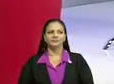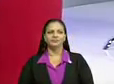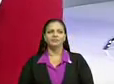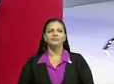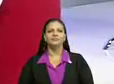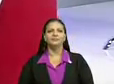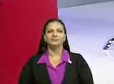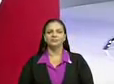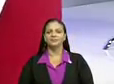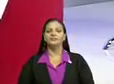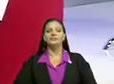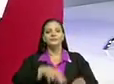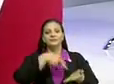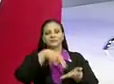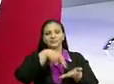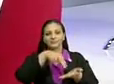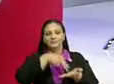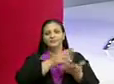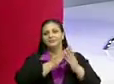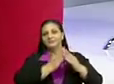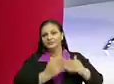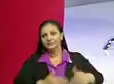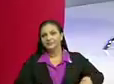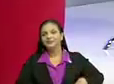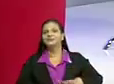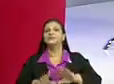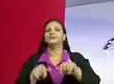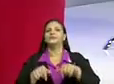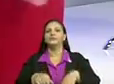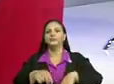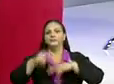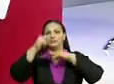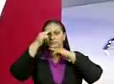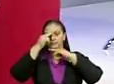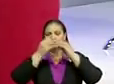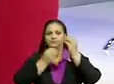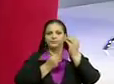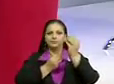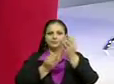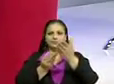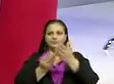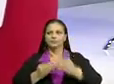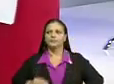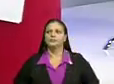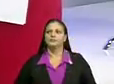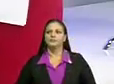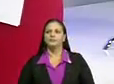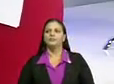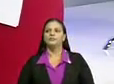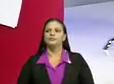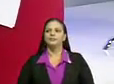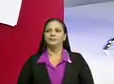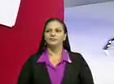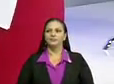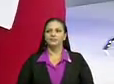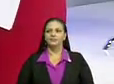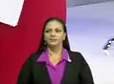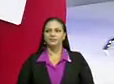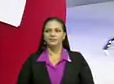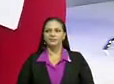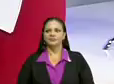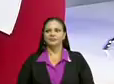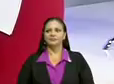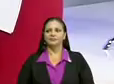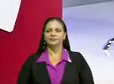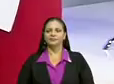ese baile, de esa energía positiva, vamos ahora también con lo prosaico de la vida, que es informar? Porque también estamos aquí para aquello.